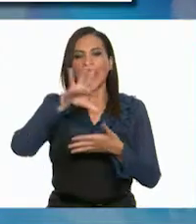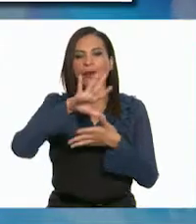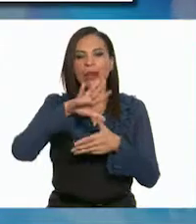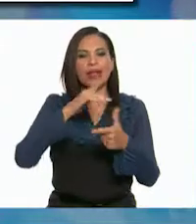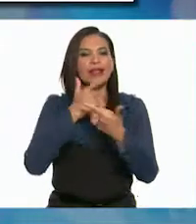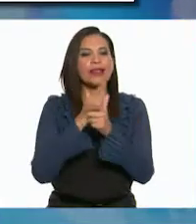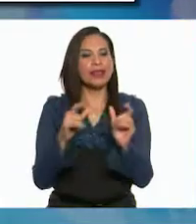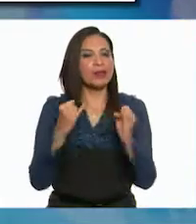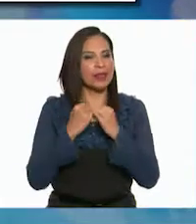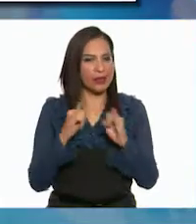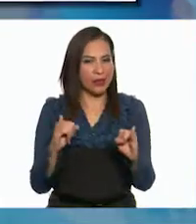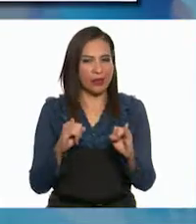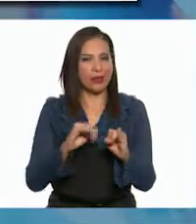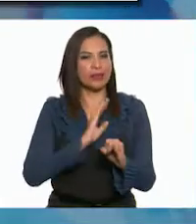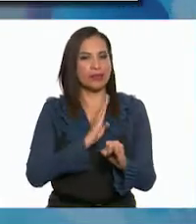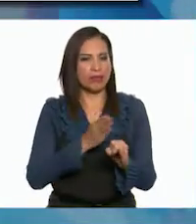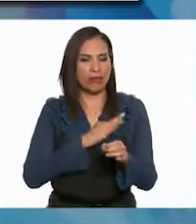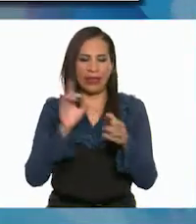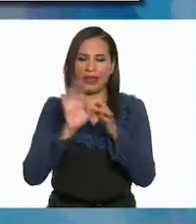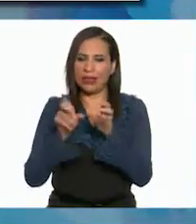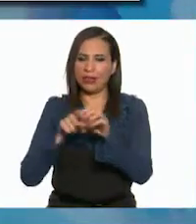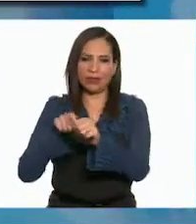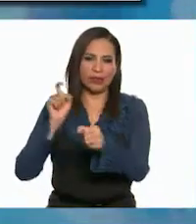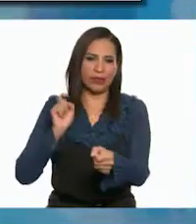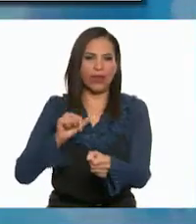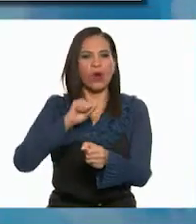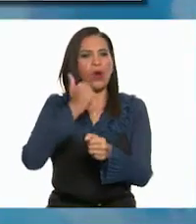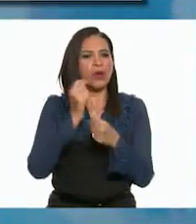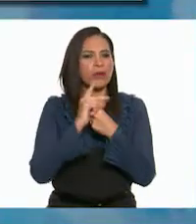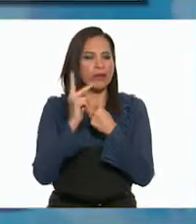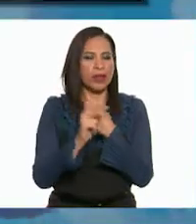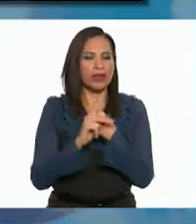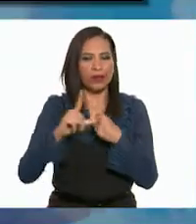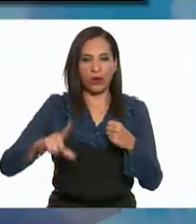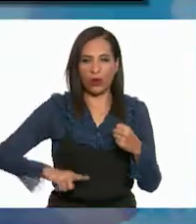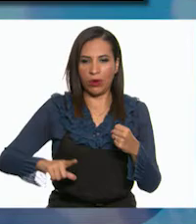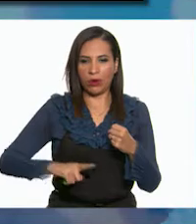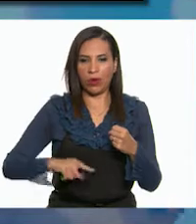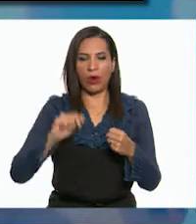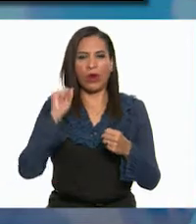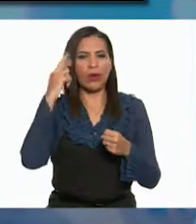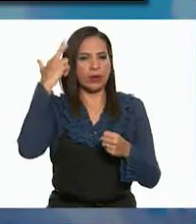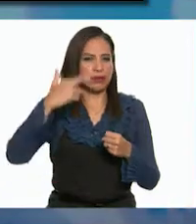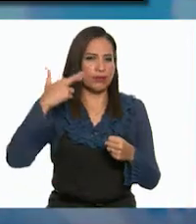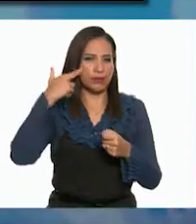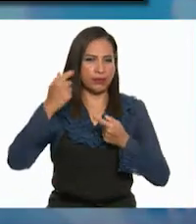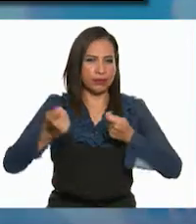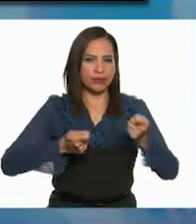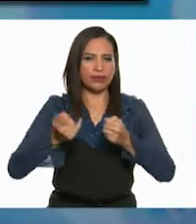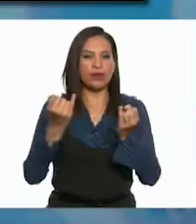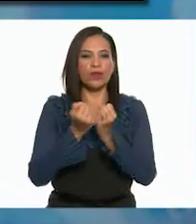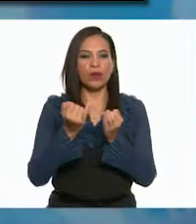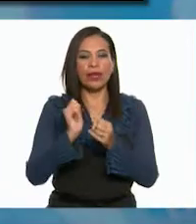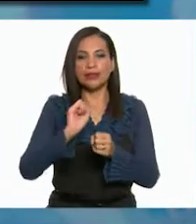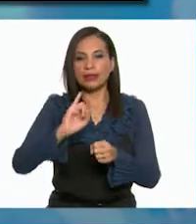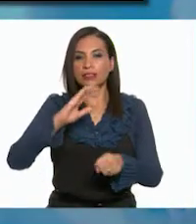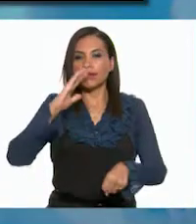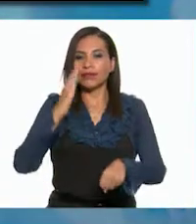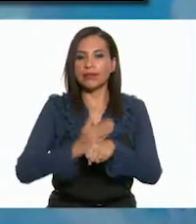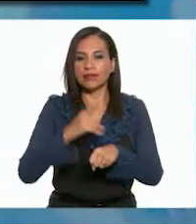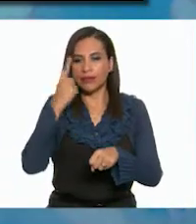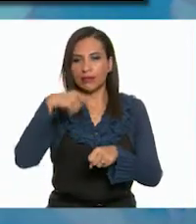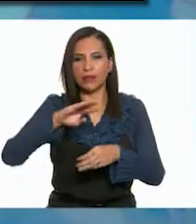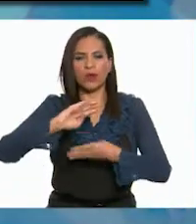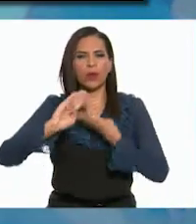es libre e independiente de España y de toda otra nación, gobierno o monarquía, y que así se sancione dando